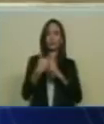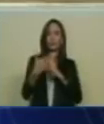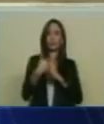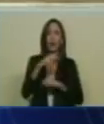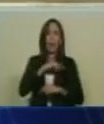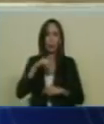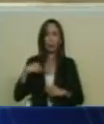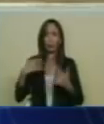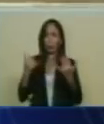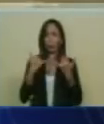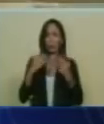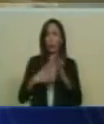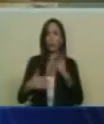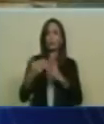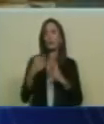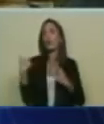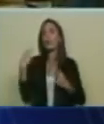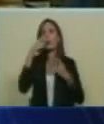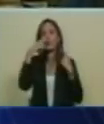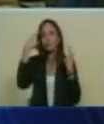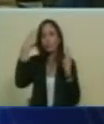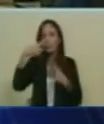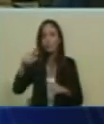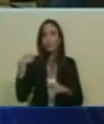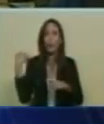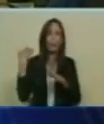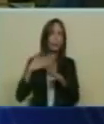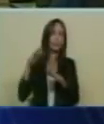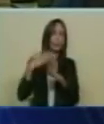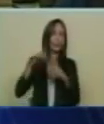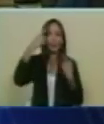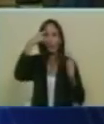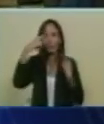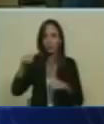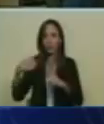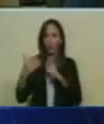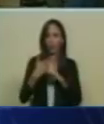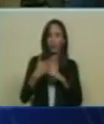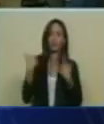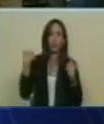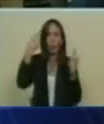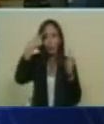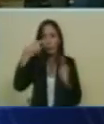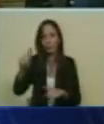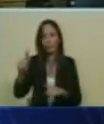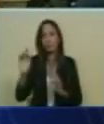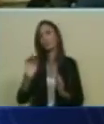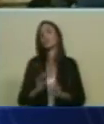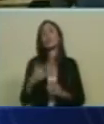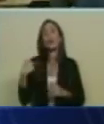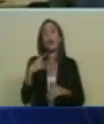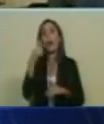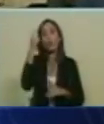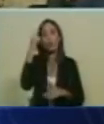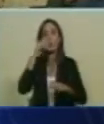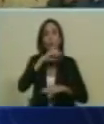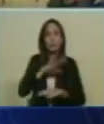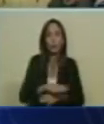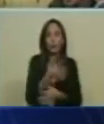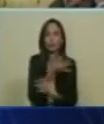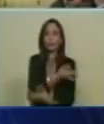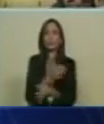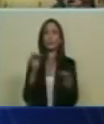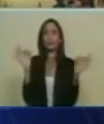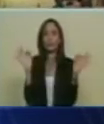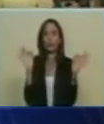nosotros. No me importó nada, a mí no me importan las amenazas. Por eso también fue un gran día histórico en